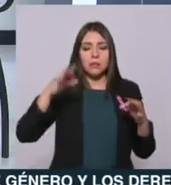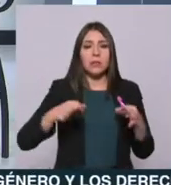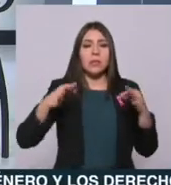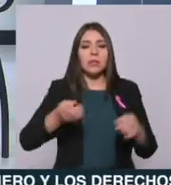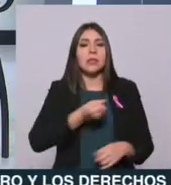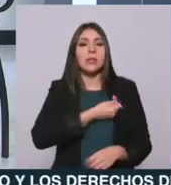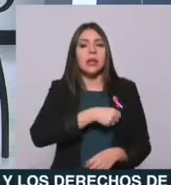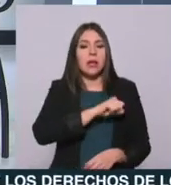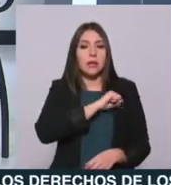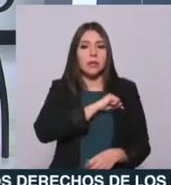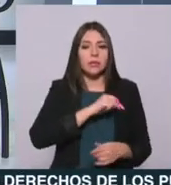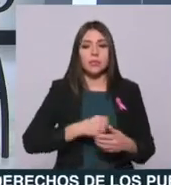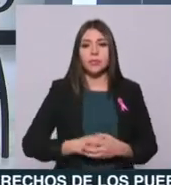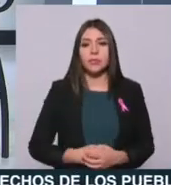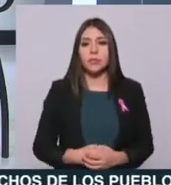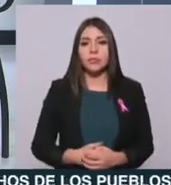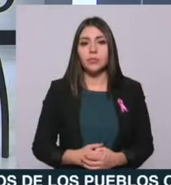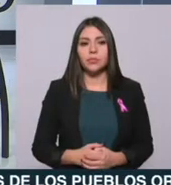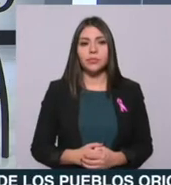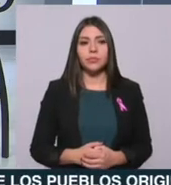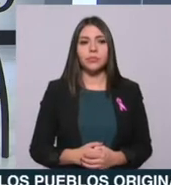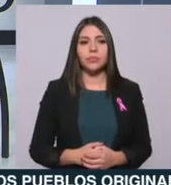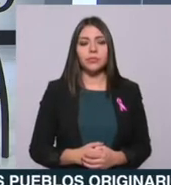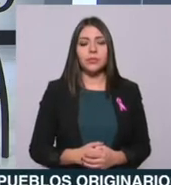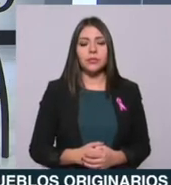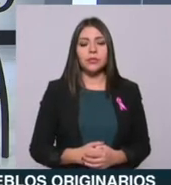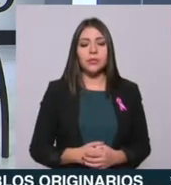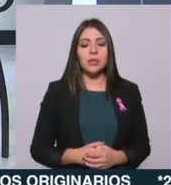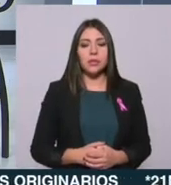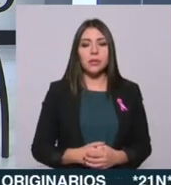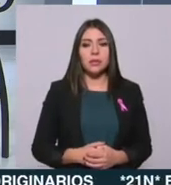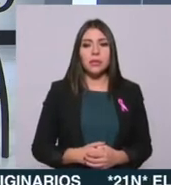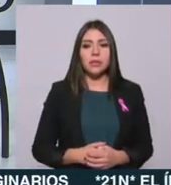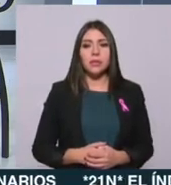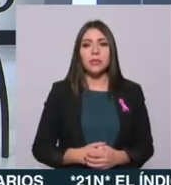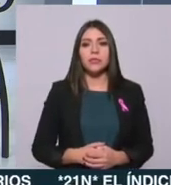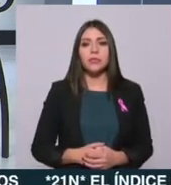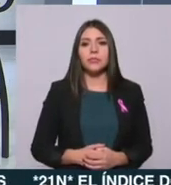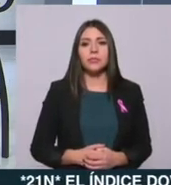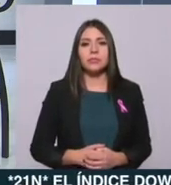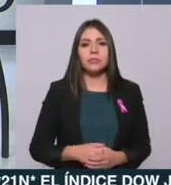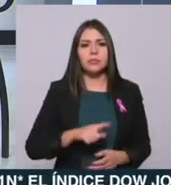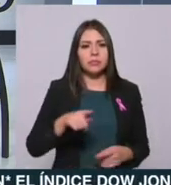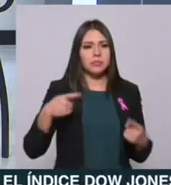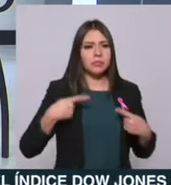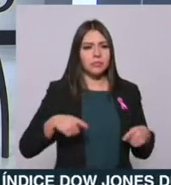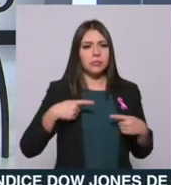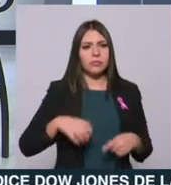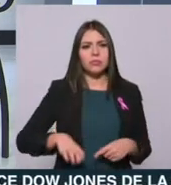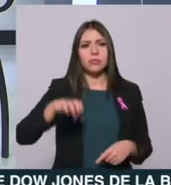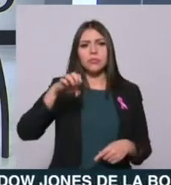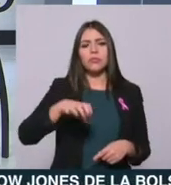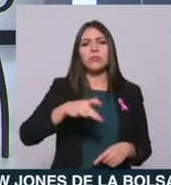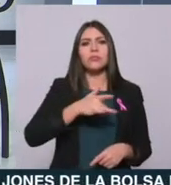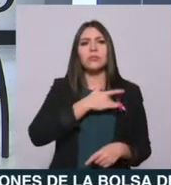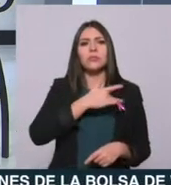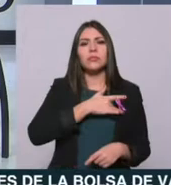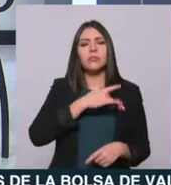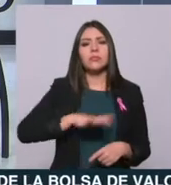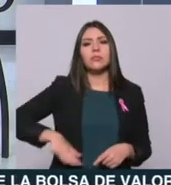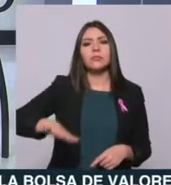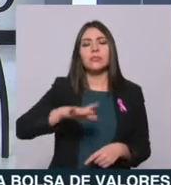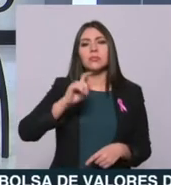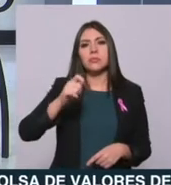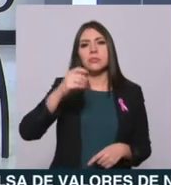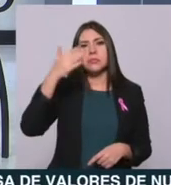sanas? Y precisamente, Concha, sobre la visibilidad que tienen las personas mayores en la sociedad, pues no